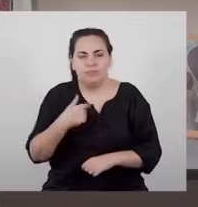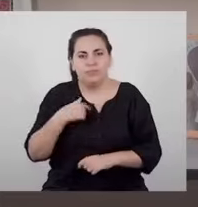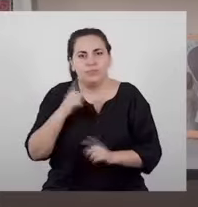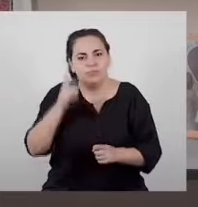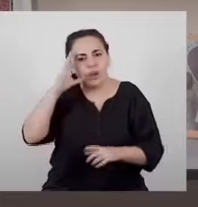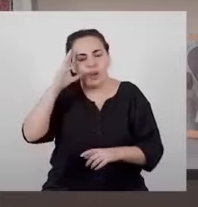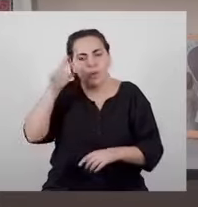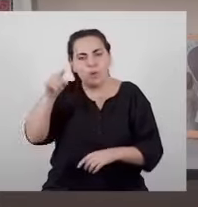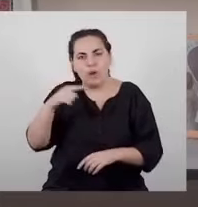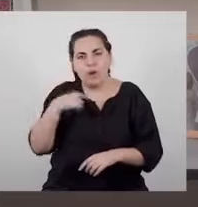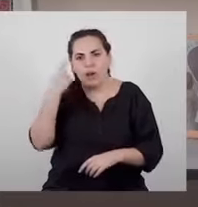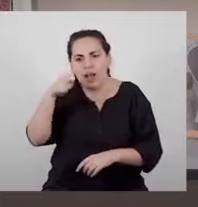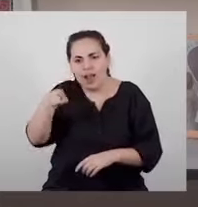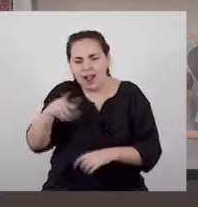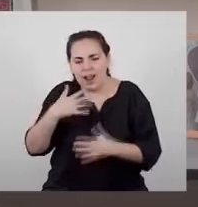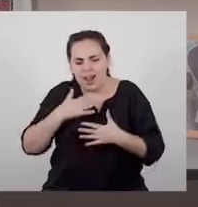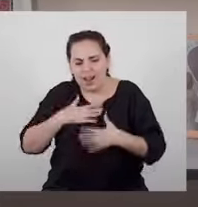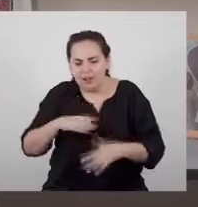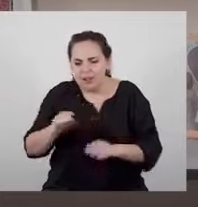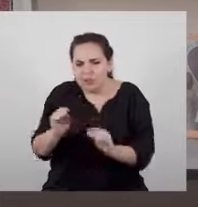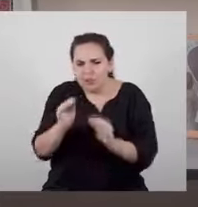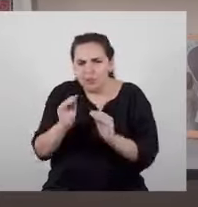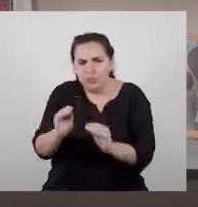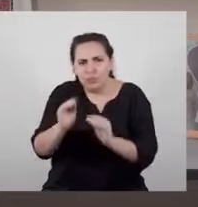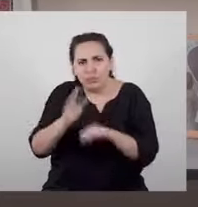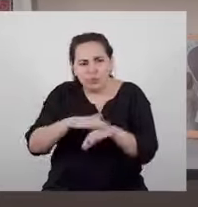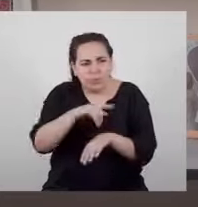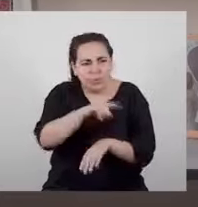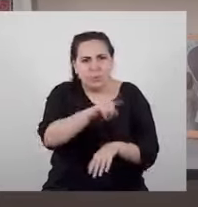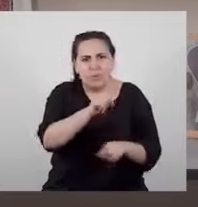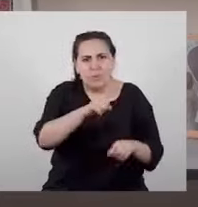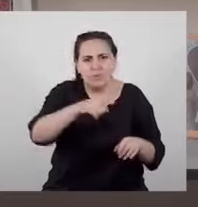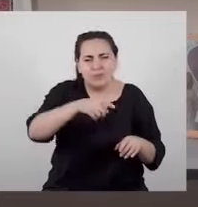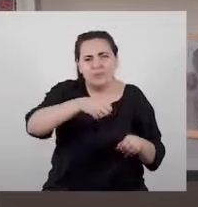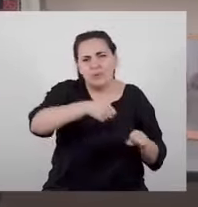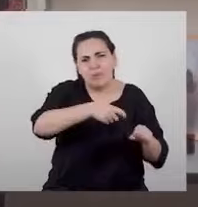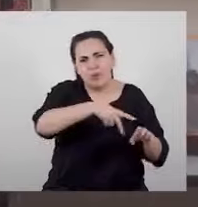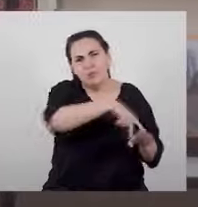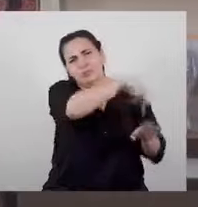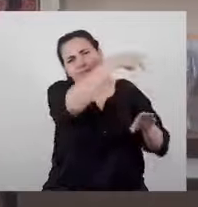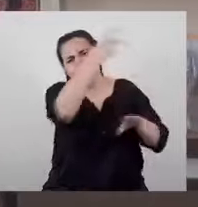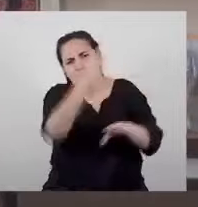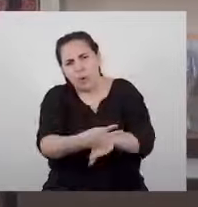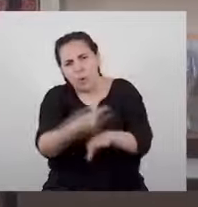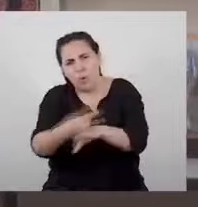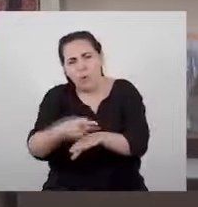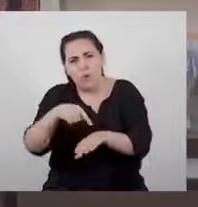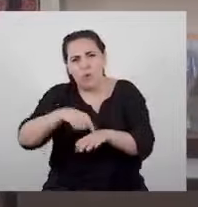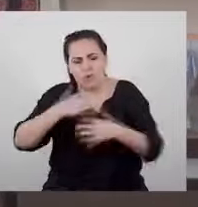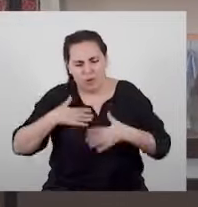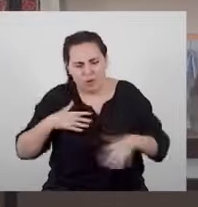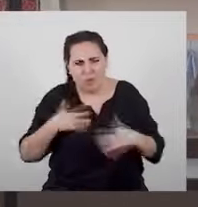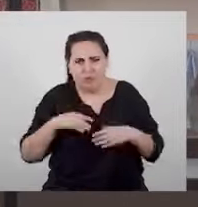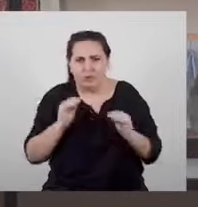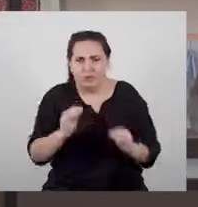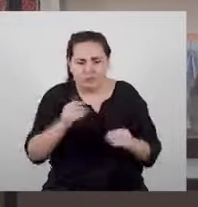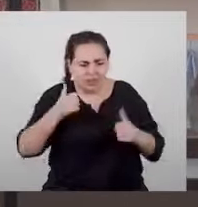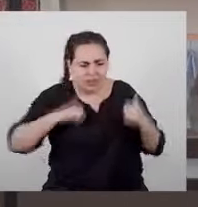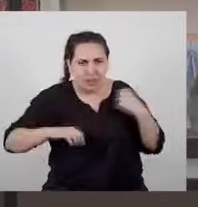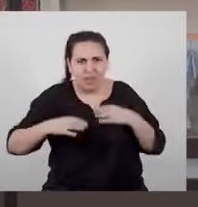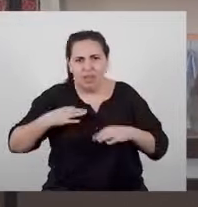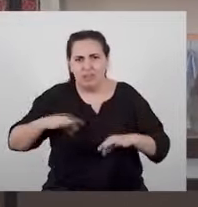mi hijo sucio de la mugre de la calle de haber rodado encontrar la ropa cortada porque le